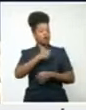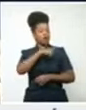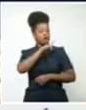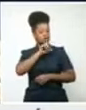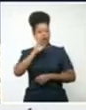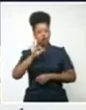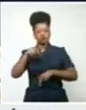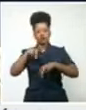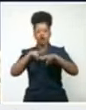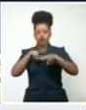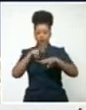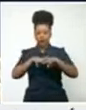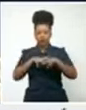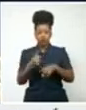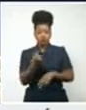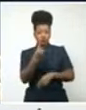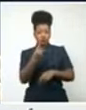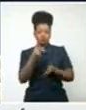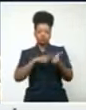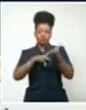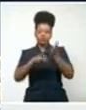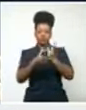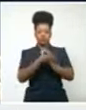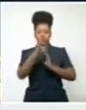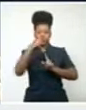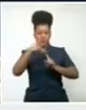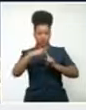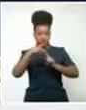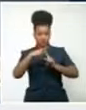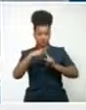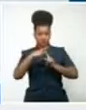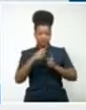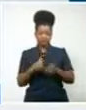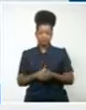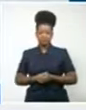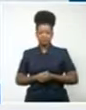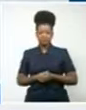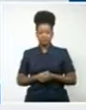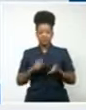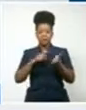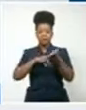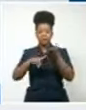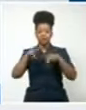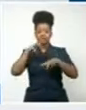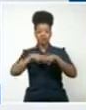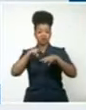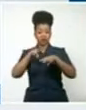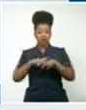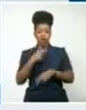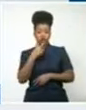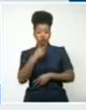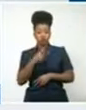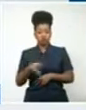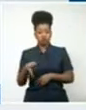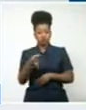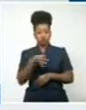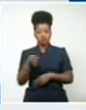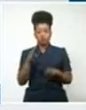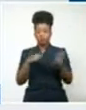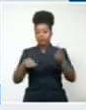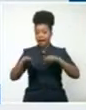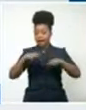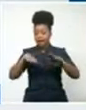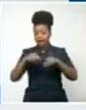la provincia de Matanzas. En el caso de la provincia de La Habana, 2 son del municipio Playa, 1